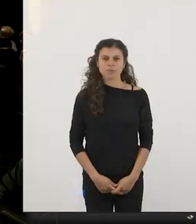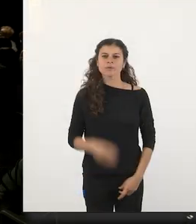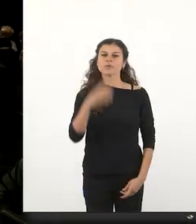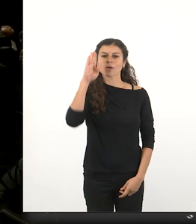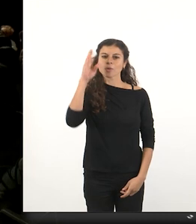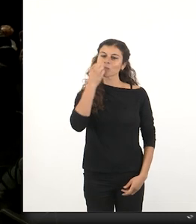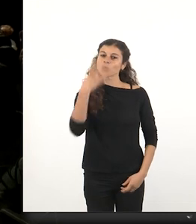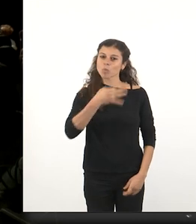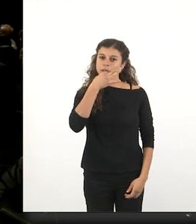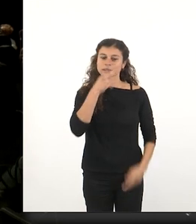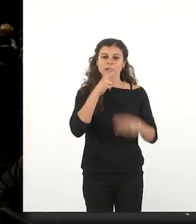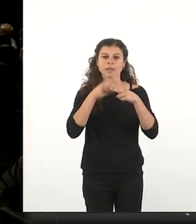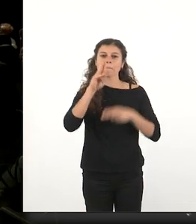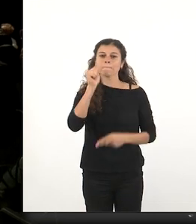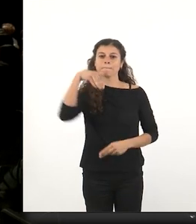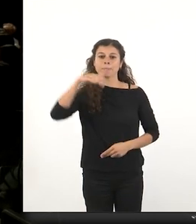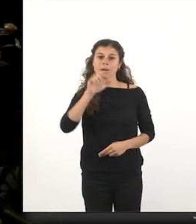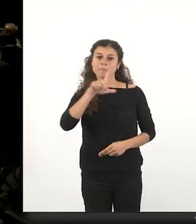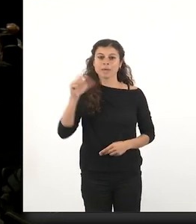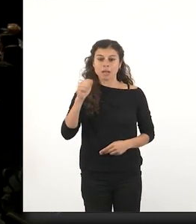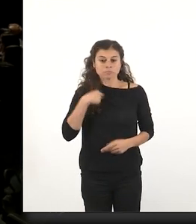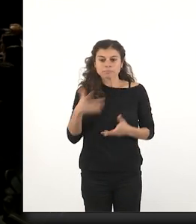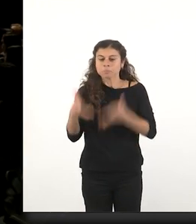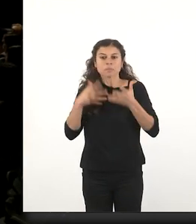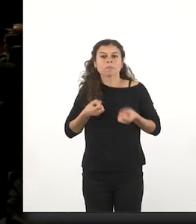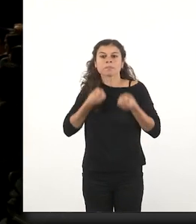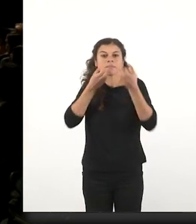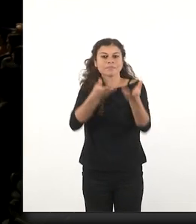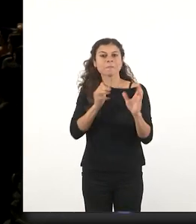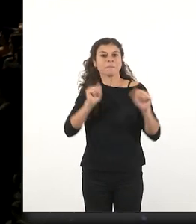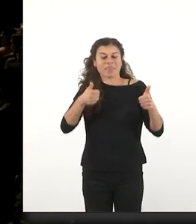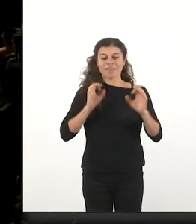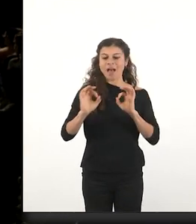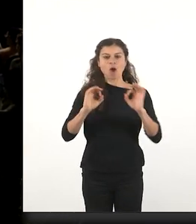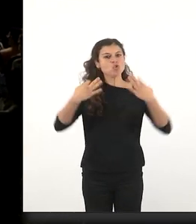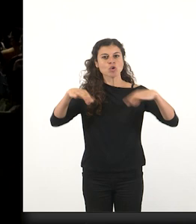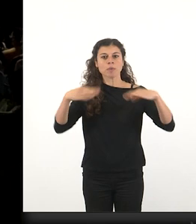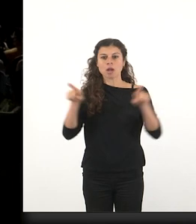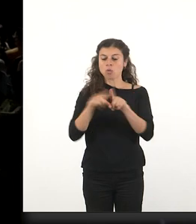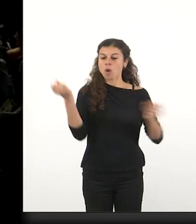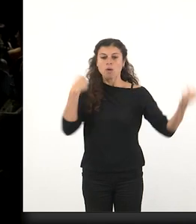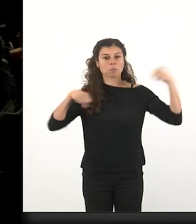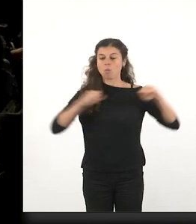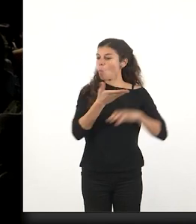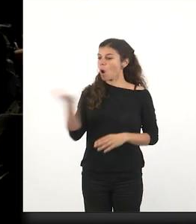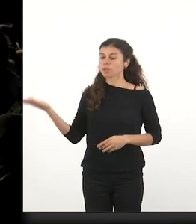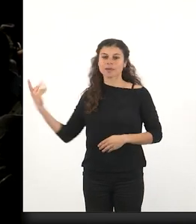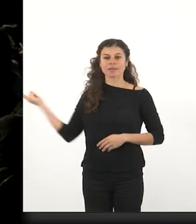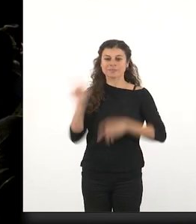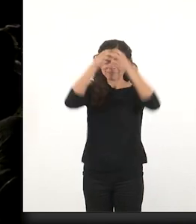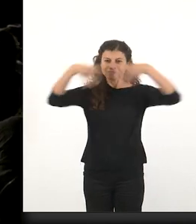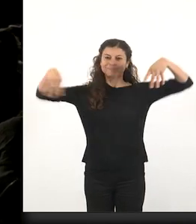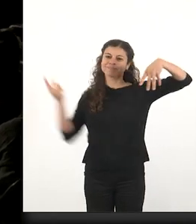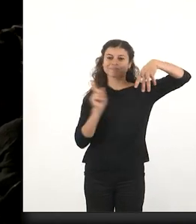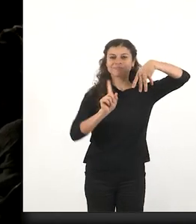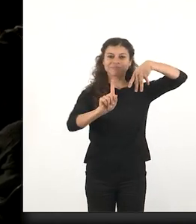Hola, buenas tardes. Soy Pamela y me encantaría empezar mi monólogo normal, como cualquier actor o actriz que entra a escena y hace sus cosas de